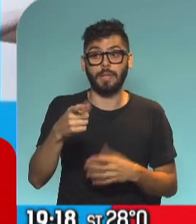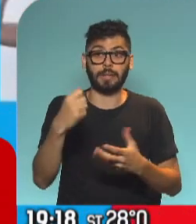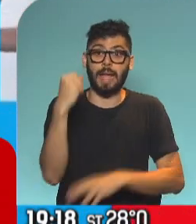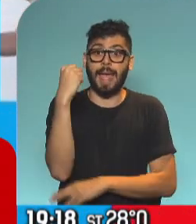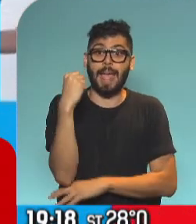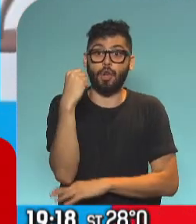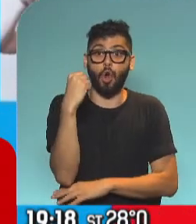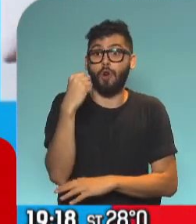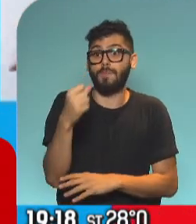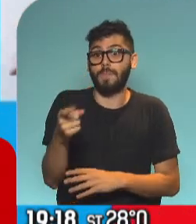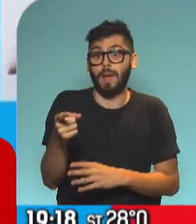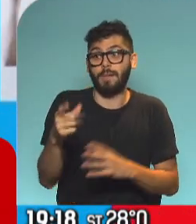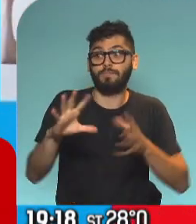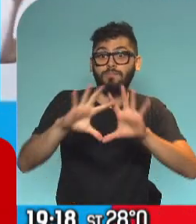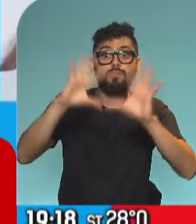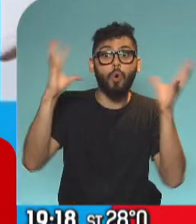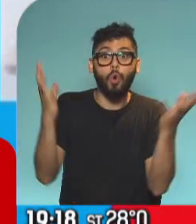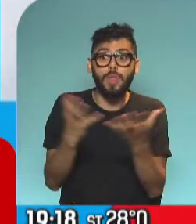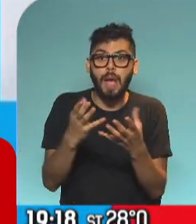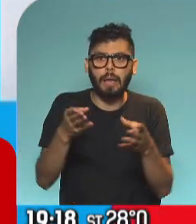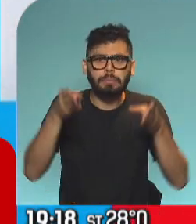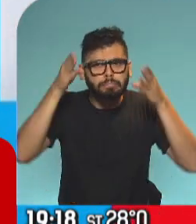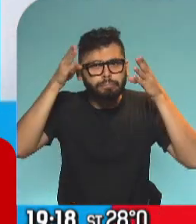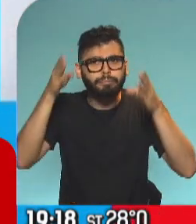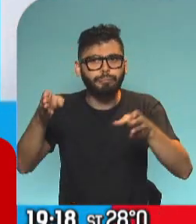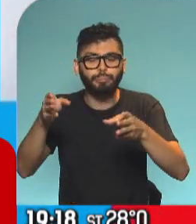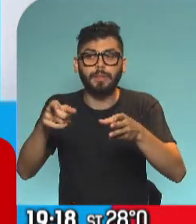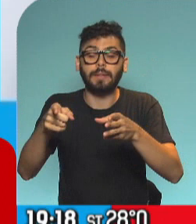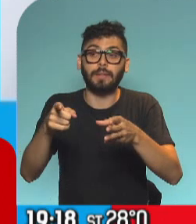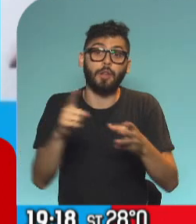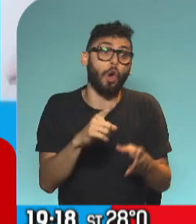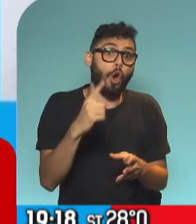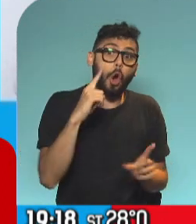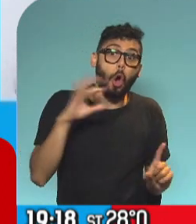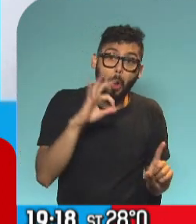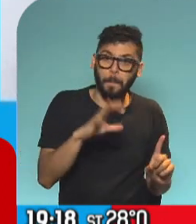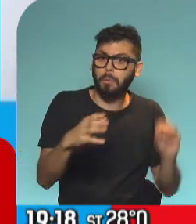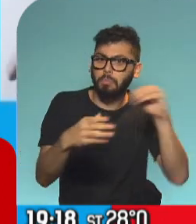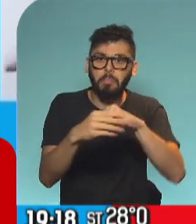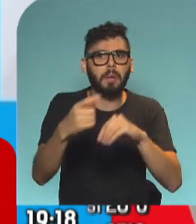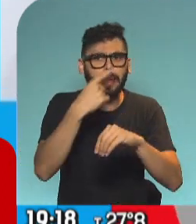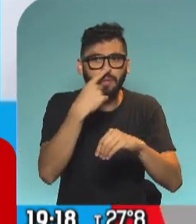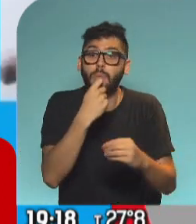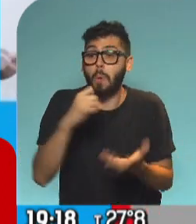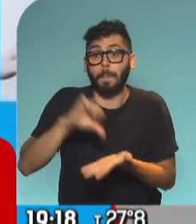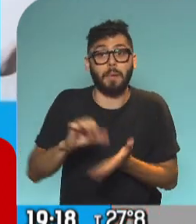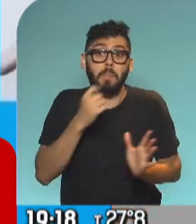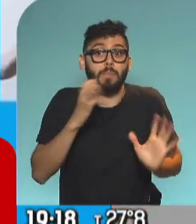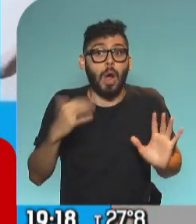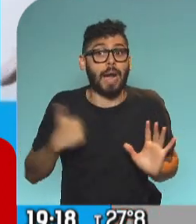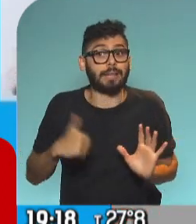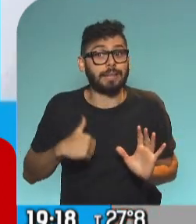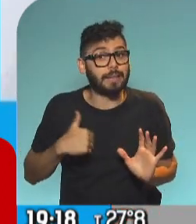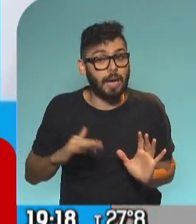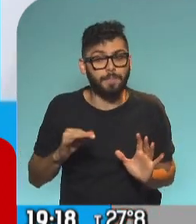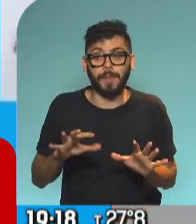economía concentrada mundial expone sus posiciones, y es interesante entonces que también países como la Argentina, en una